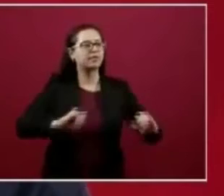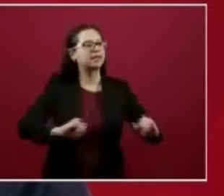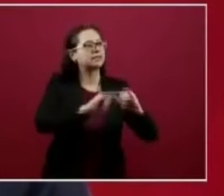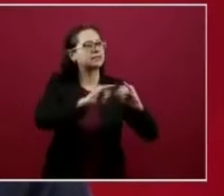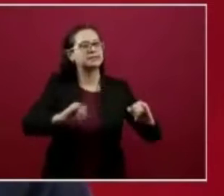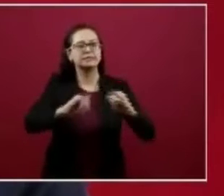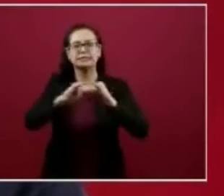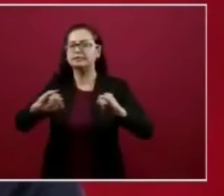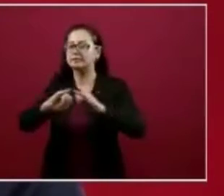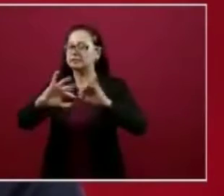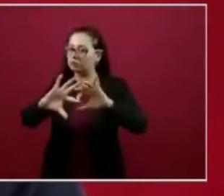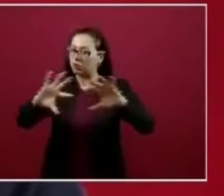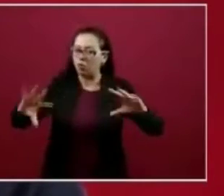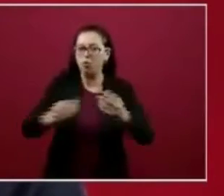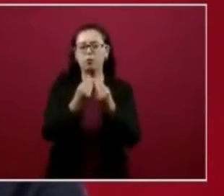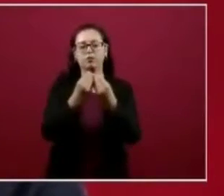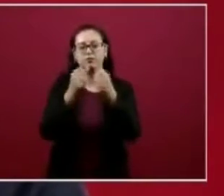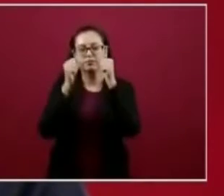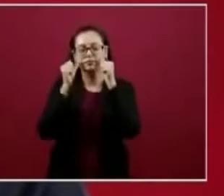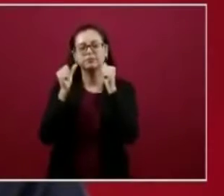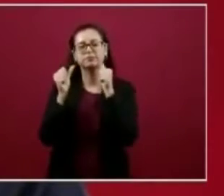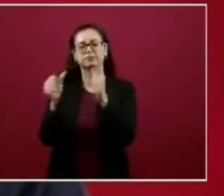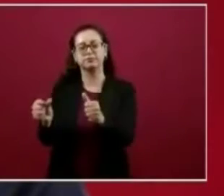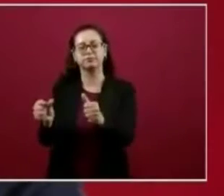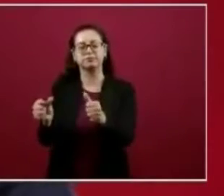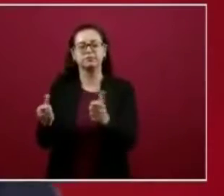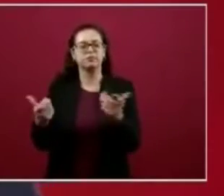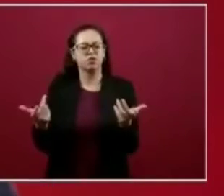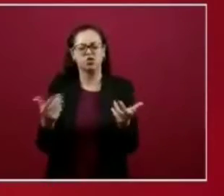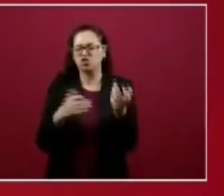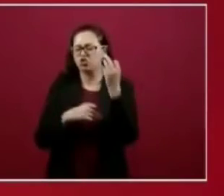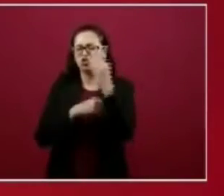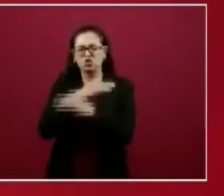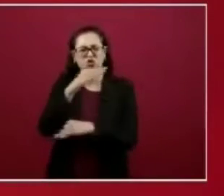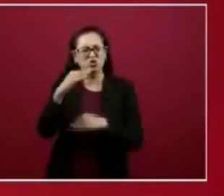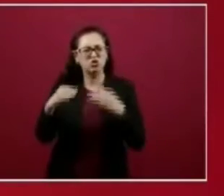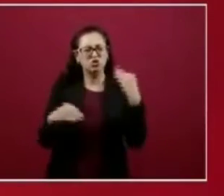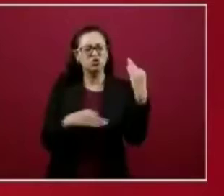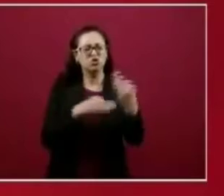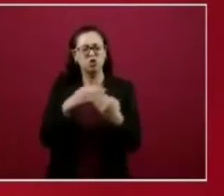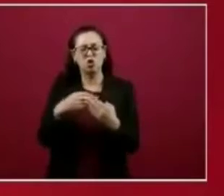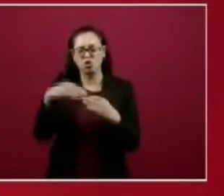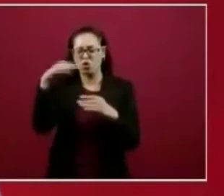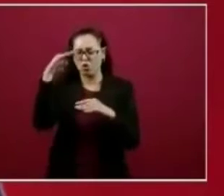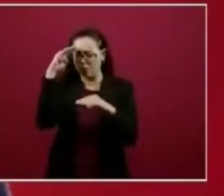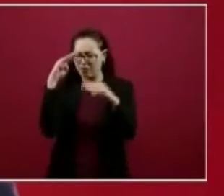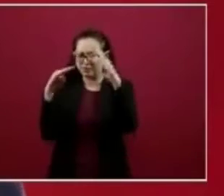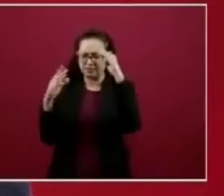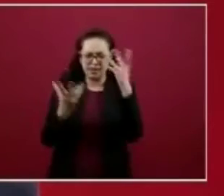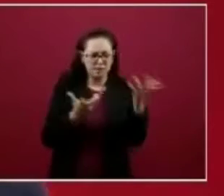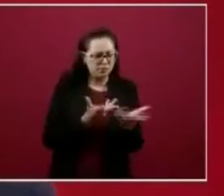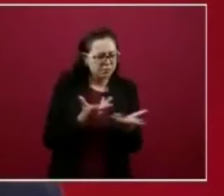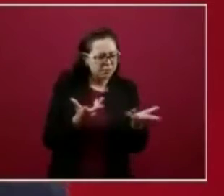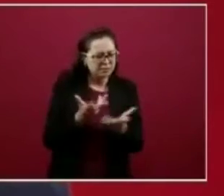Todo lo que hacemos es pensando en hombres y mujeres,